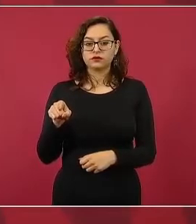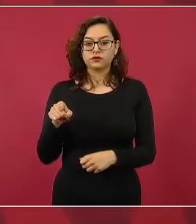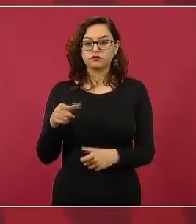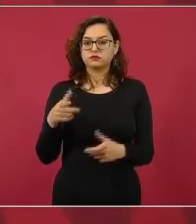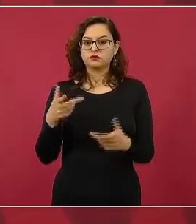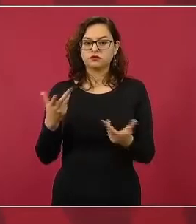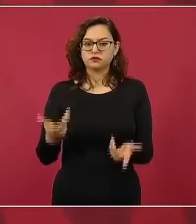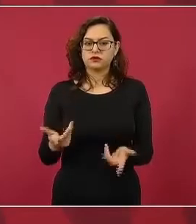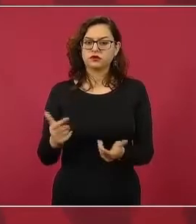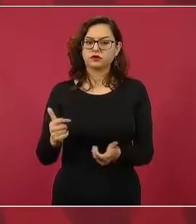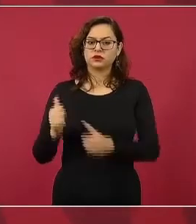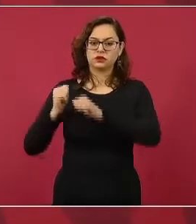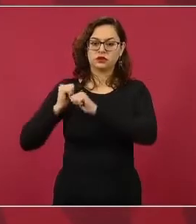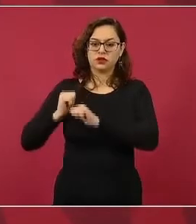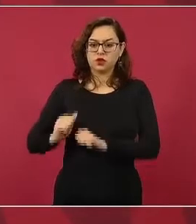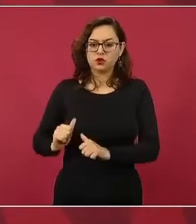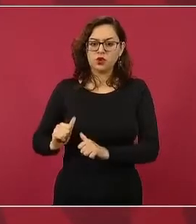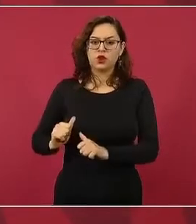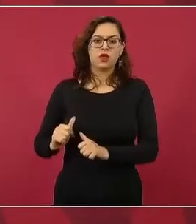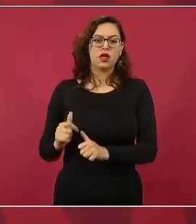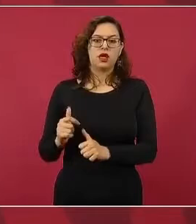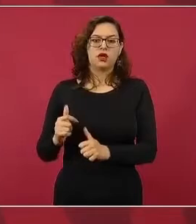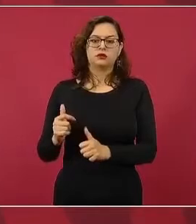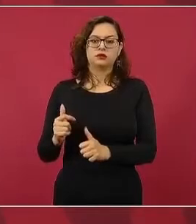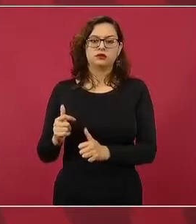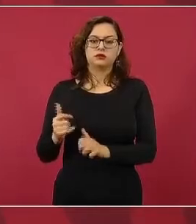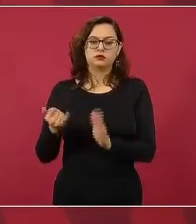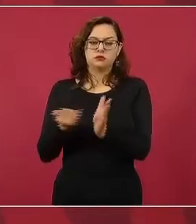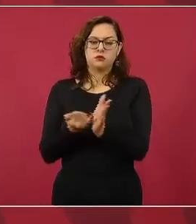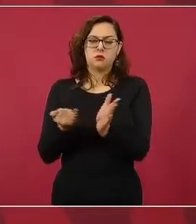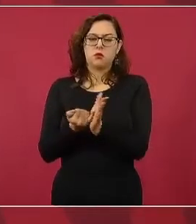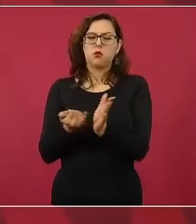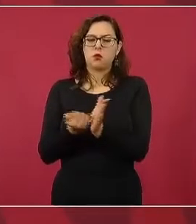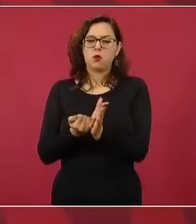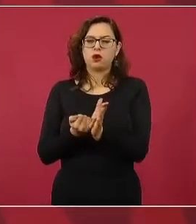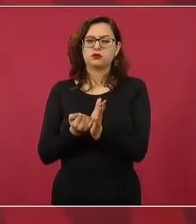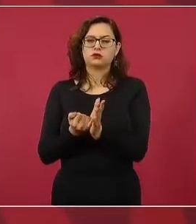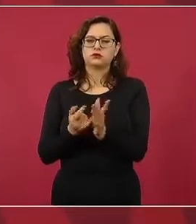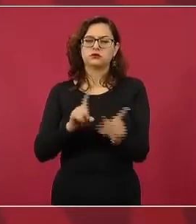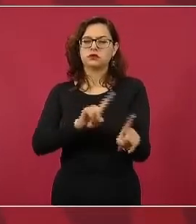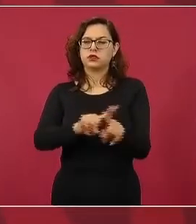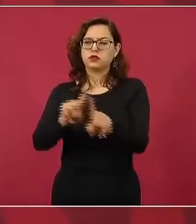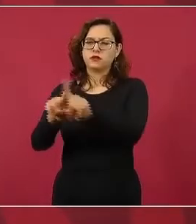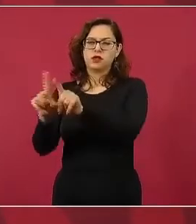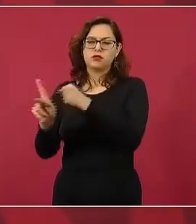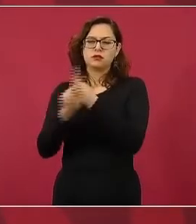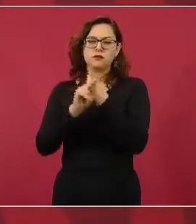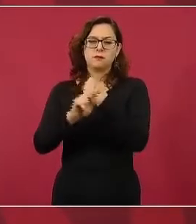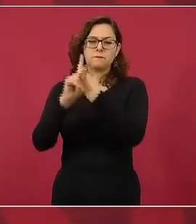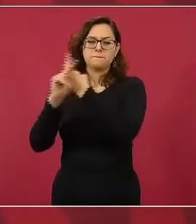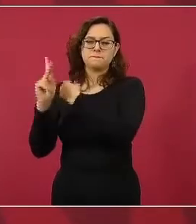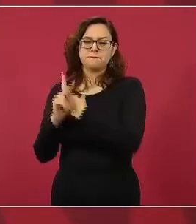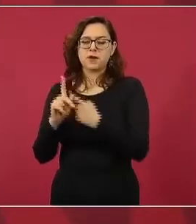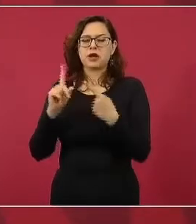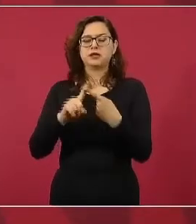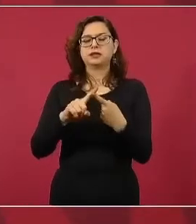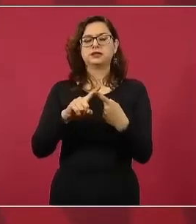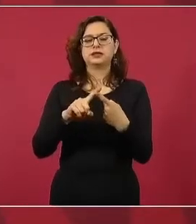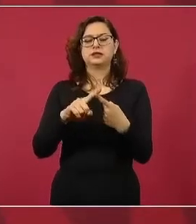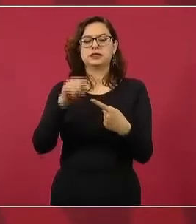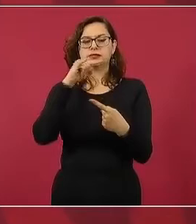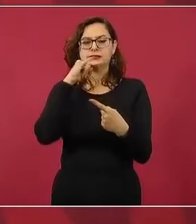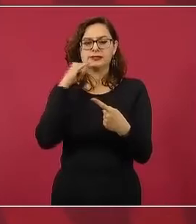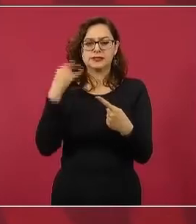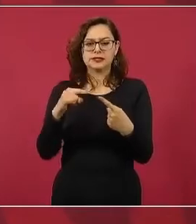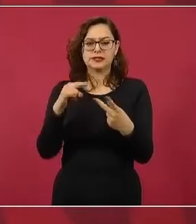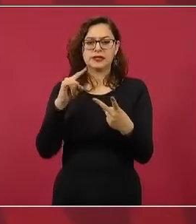31 de enero, si esperarán el plazo final. Gracias. pero ya va a enviar, creo, ¿no?, la respuesta. Es